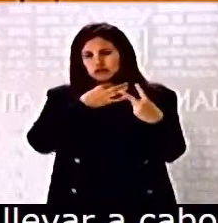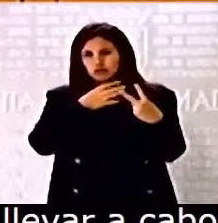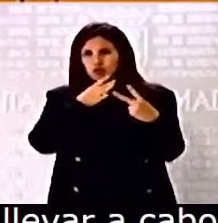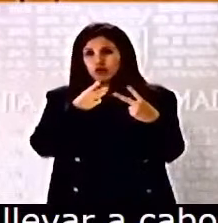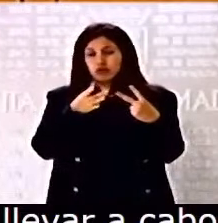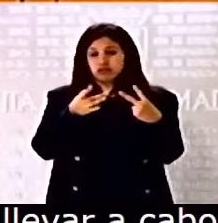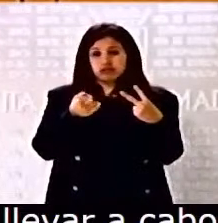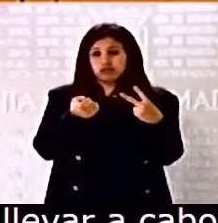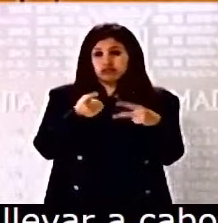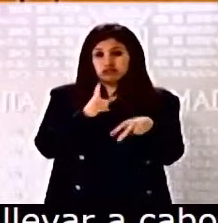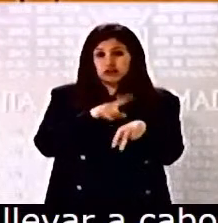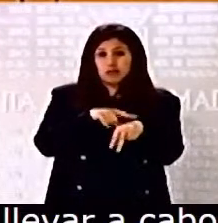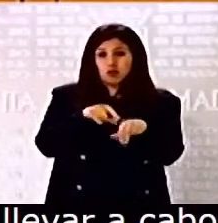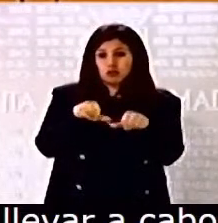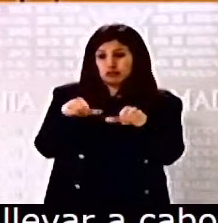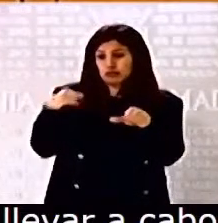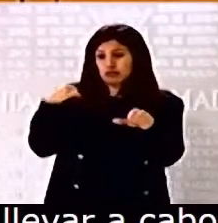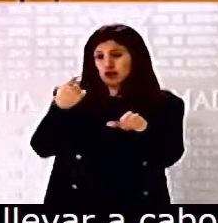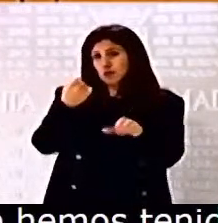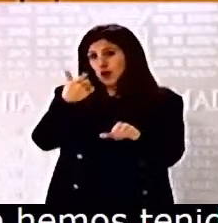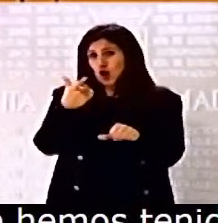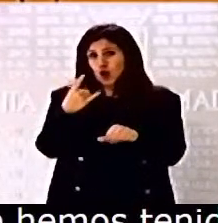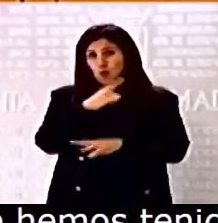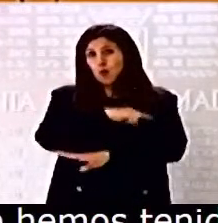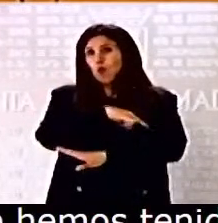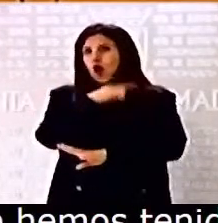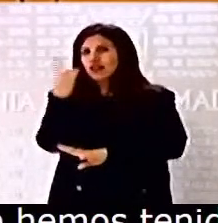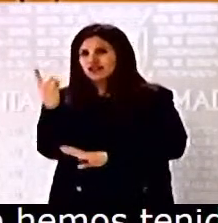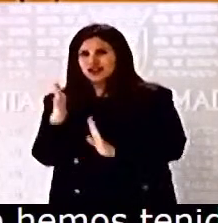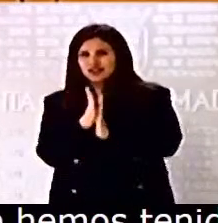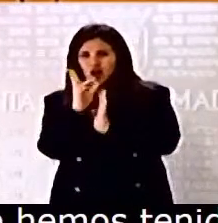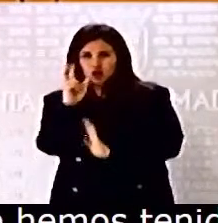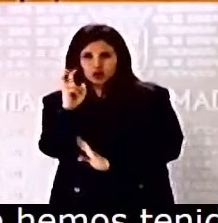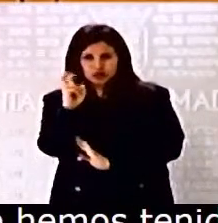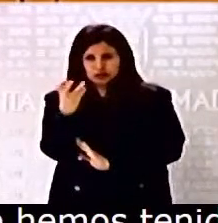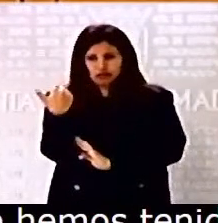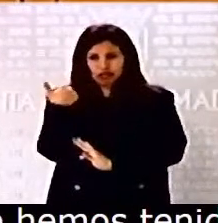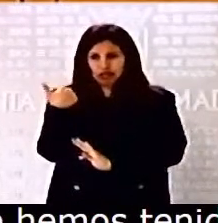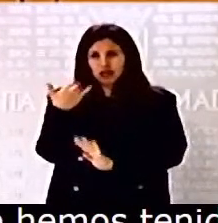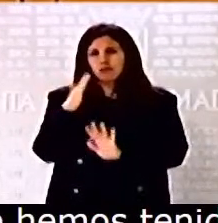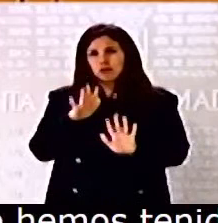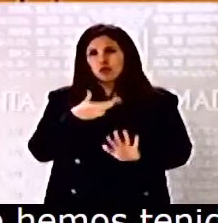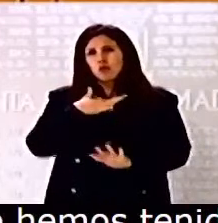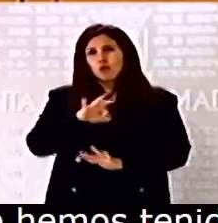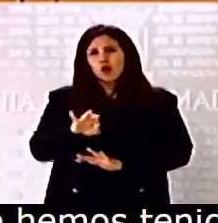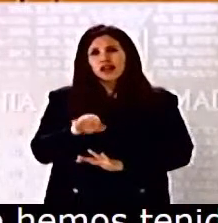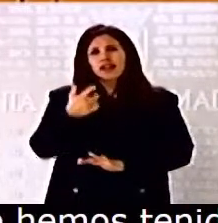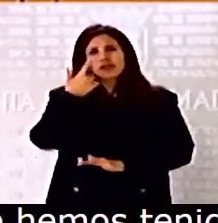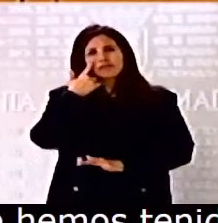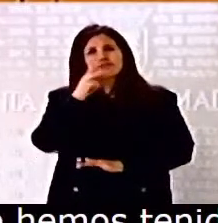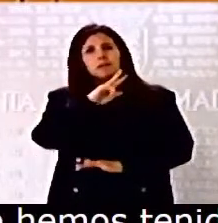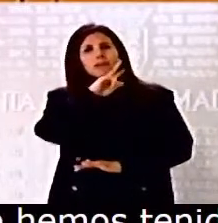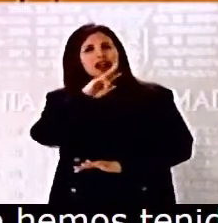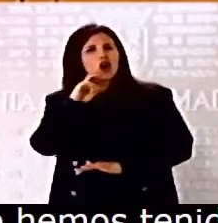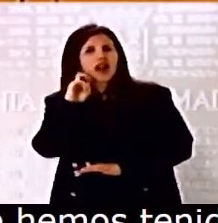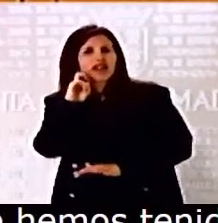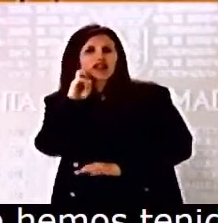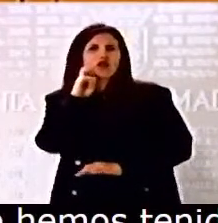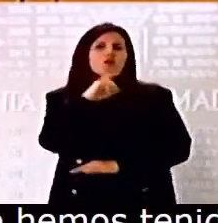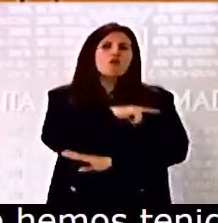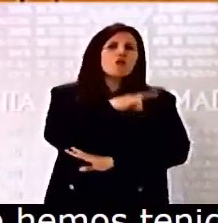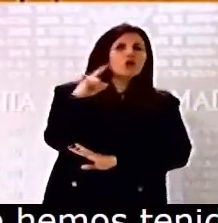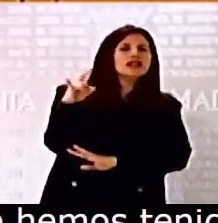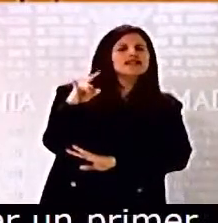muy poco de este puente, pero no sé si podría hacer un primer balance del puente de San José, sobre todo con el